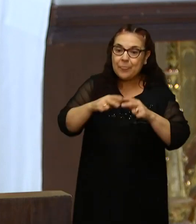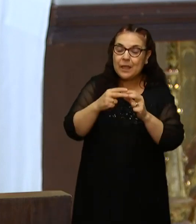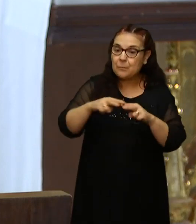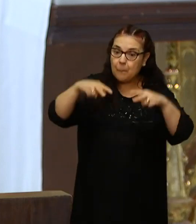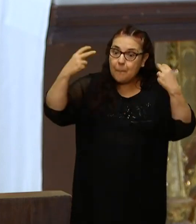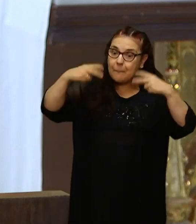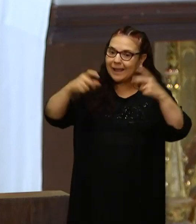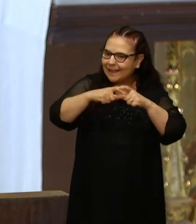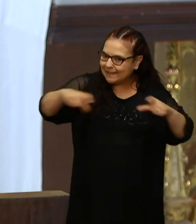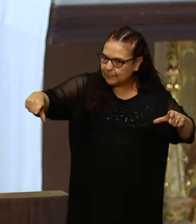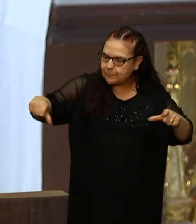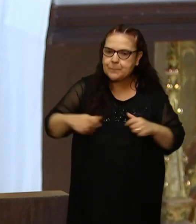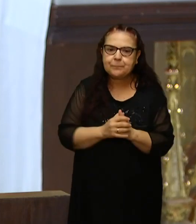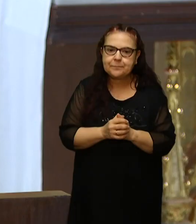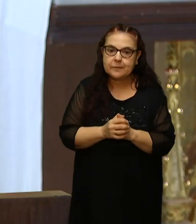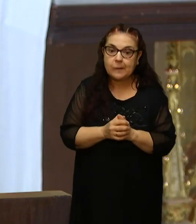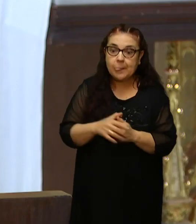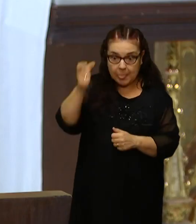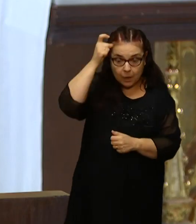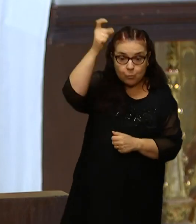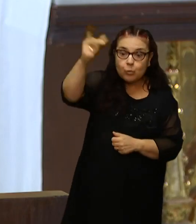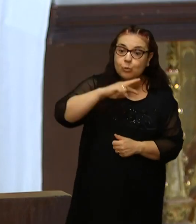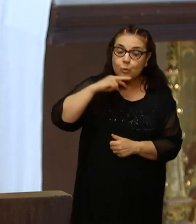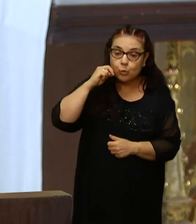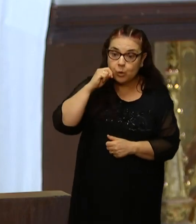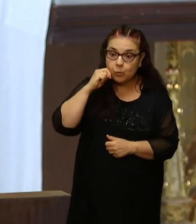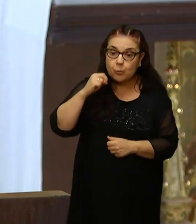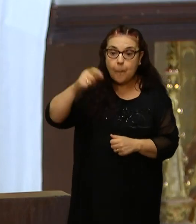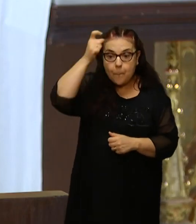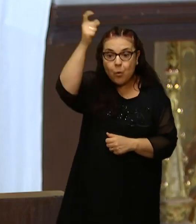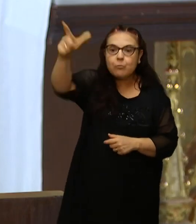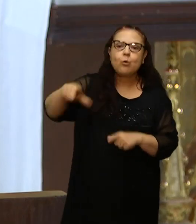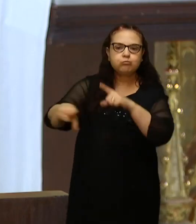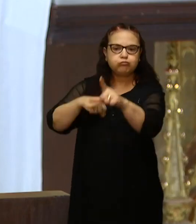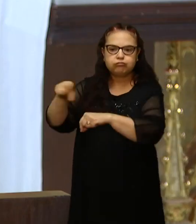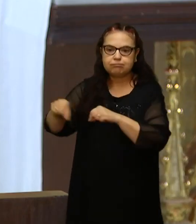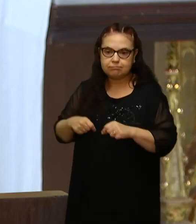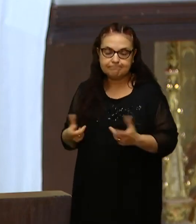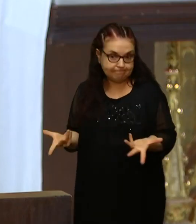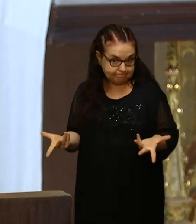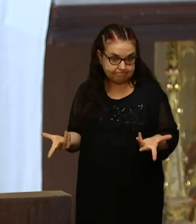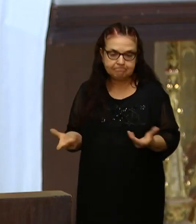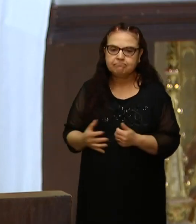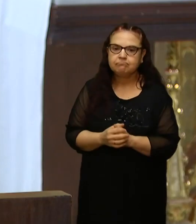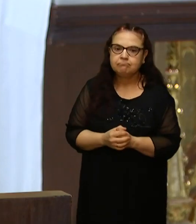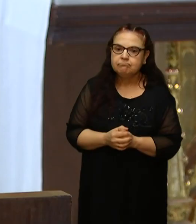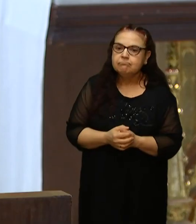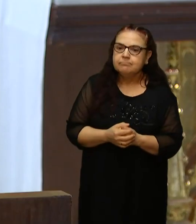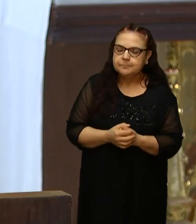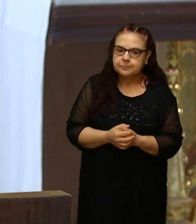el pueblo judío era el pueblo elegido. Y como pueblo elegido, digamos que